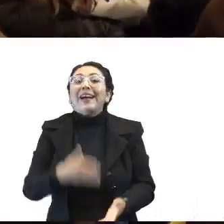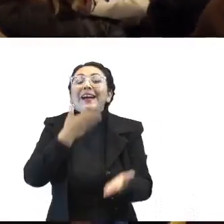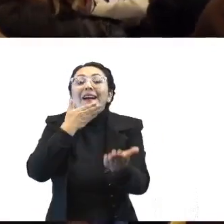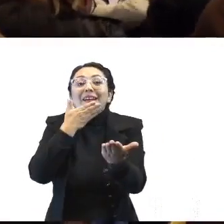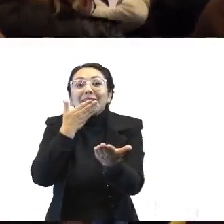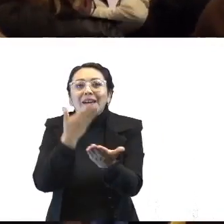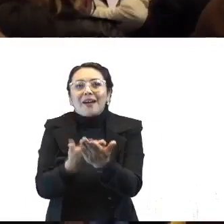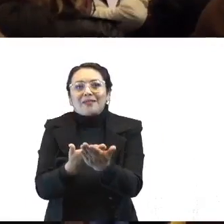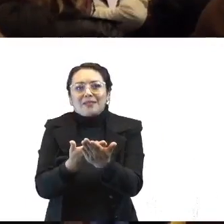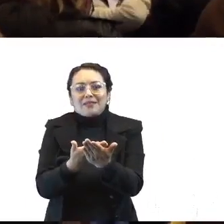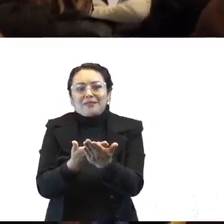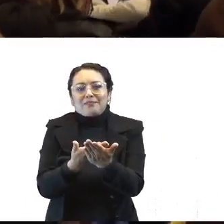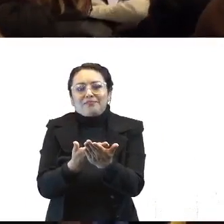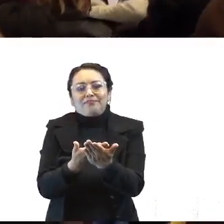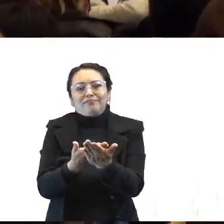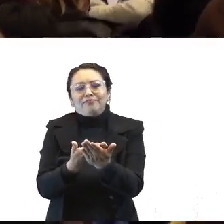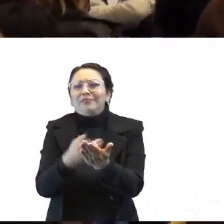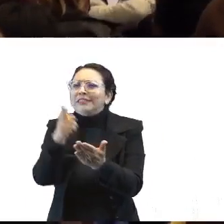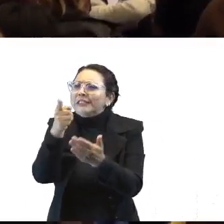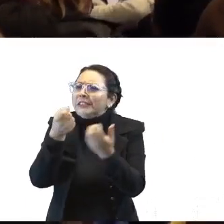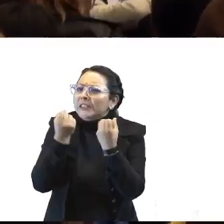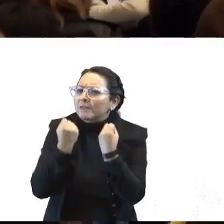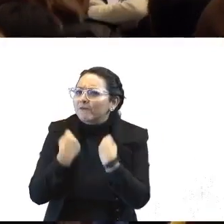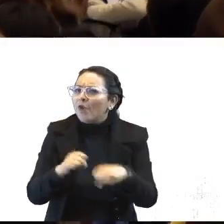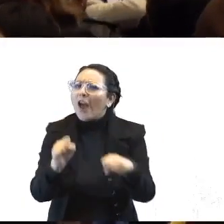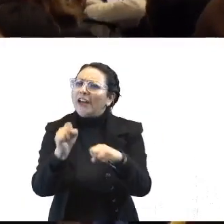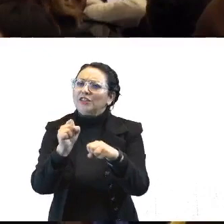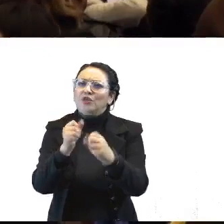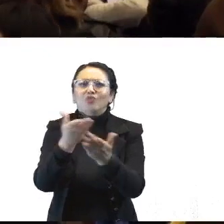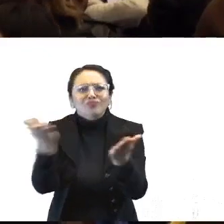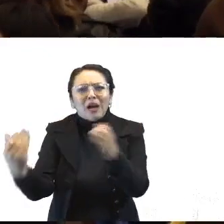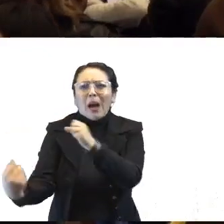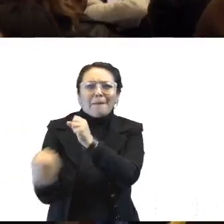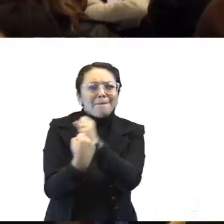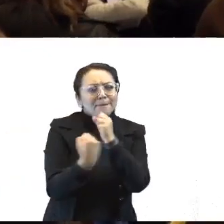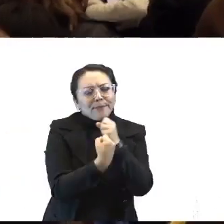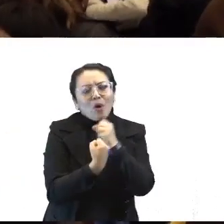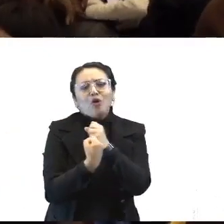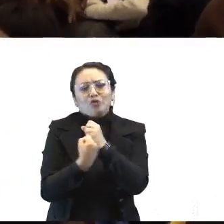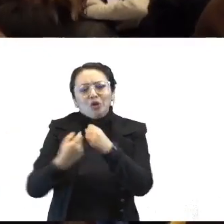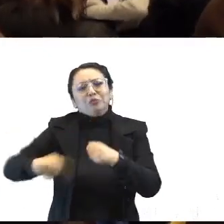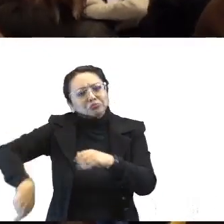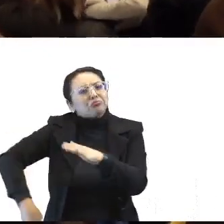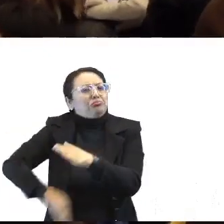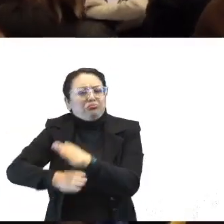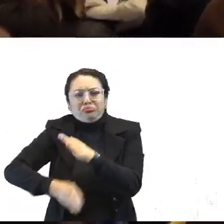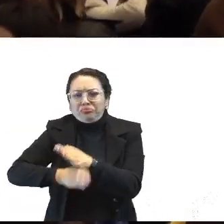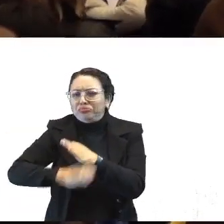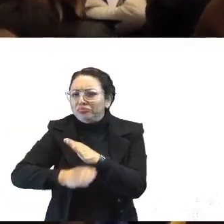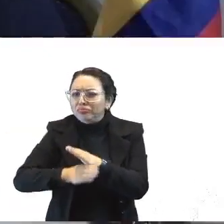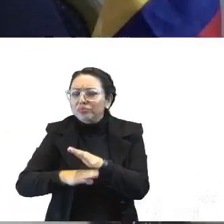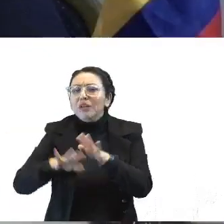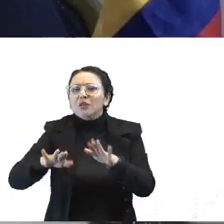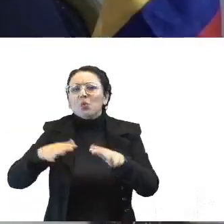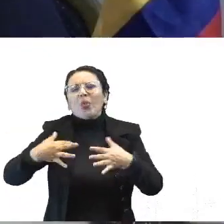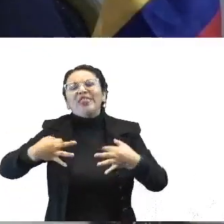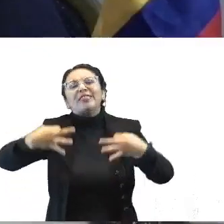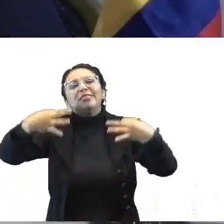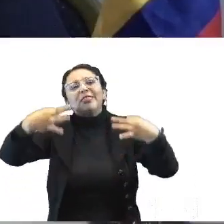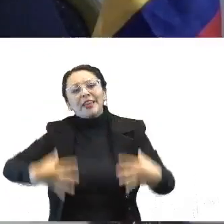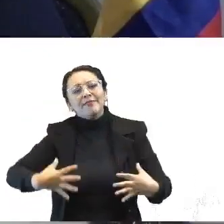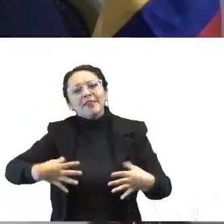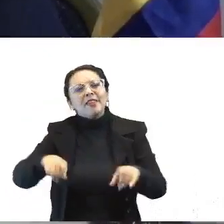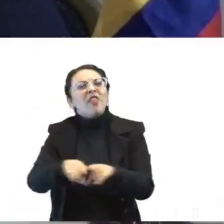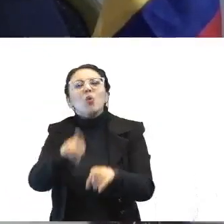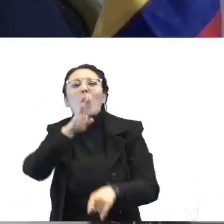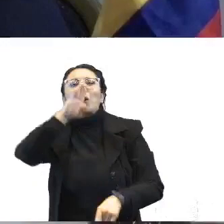Gracias por todo el esfuerzo, por todo el apoyo, y seguimos haciendo que la dignidad se haga costumbre.